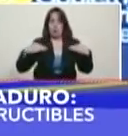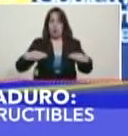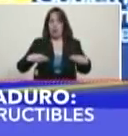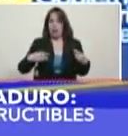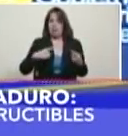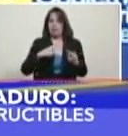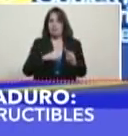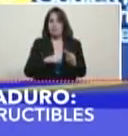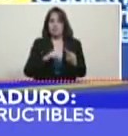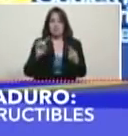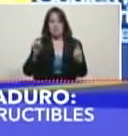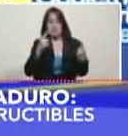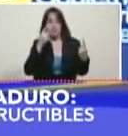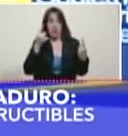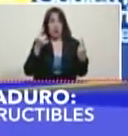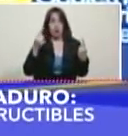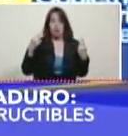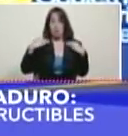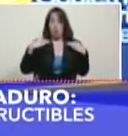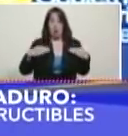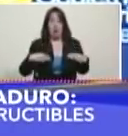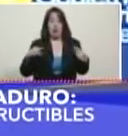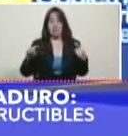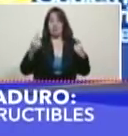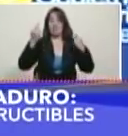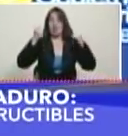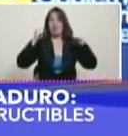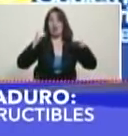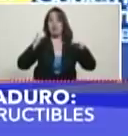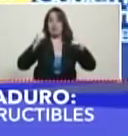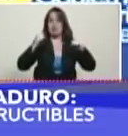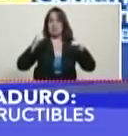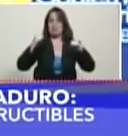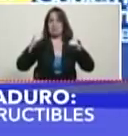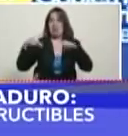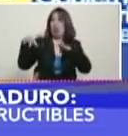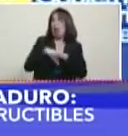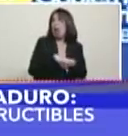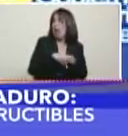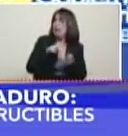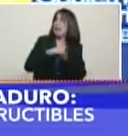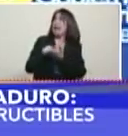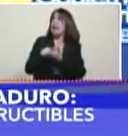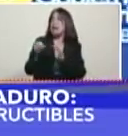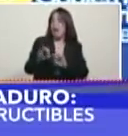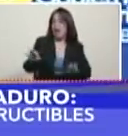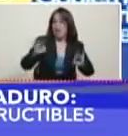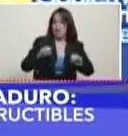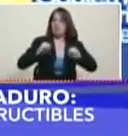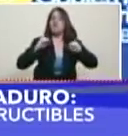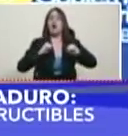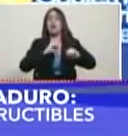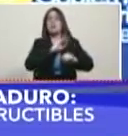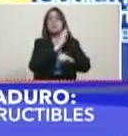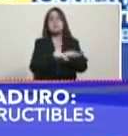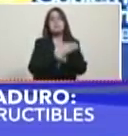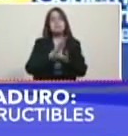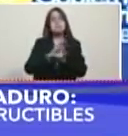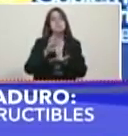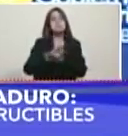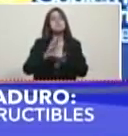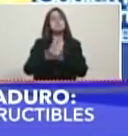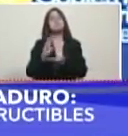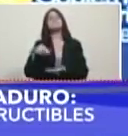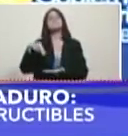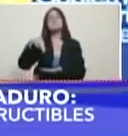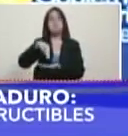en primer lugar, mucho más fuerte. No nos intimida nada ni nadie. Moral, estamos serenos y de pie. En